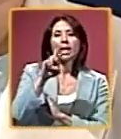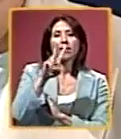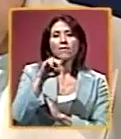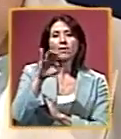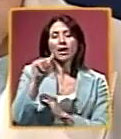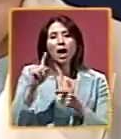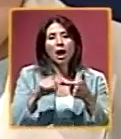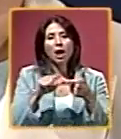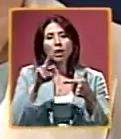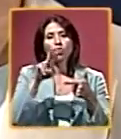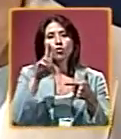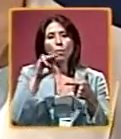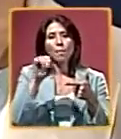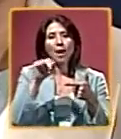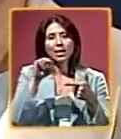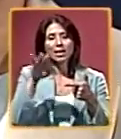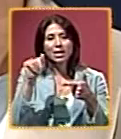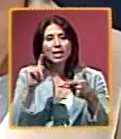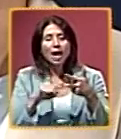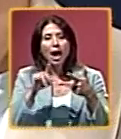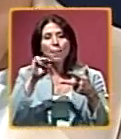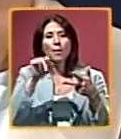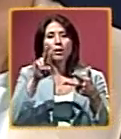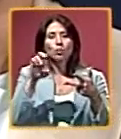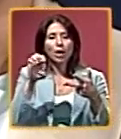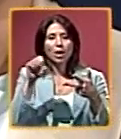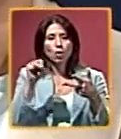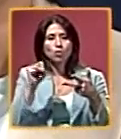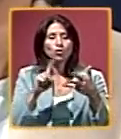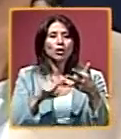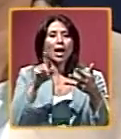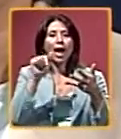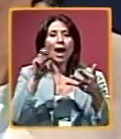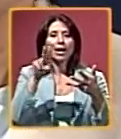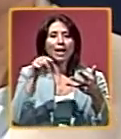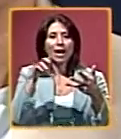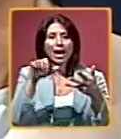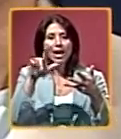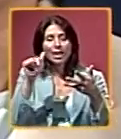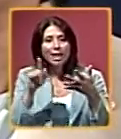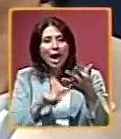Rumanía, Marruecos, Argelia, y así puedo,